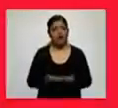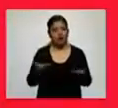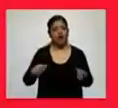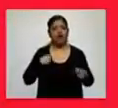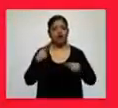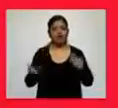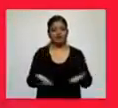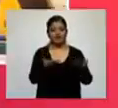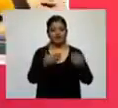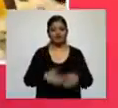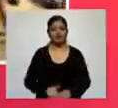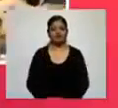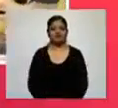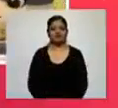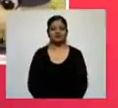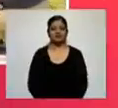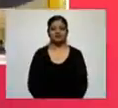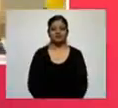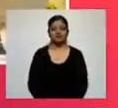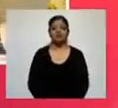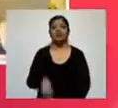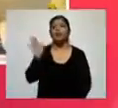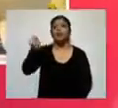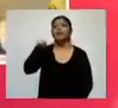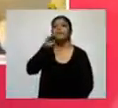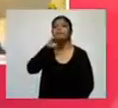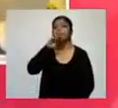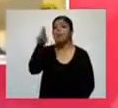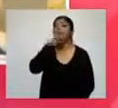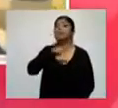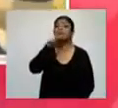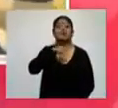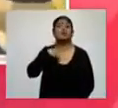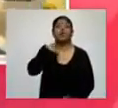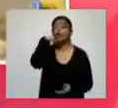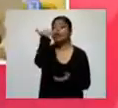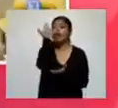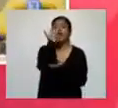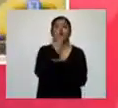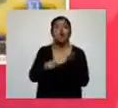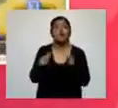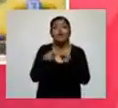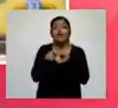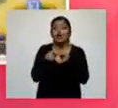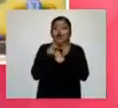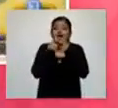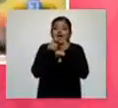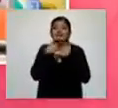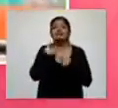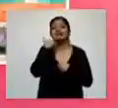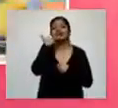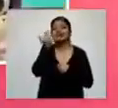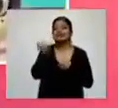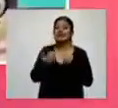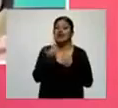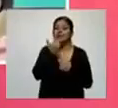disfrutar. ¡Mami! ¡Date prisa! Quiero comprar unas donas y comerlas junto con